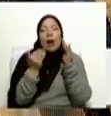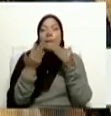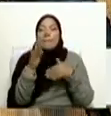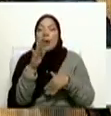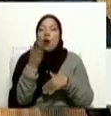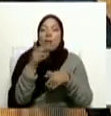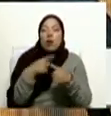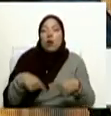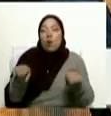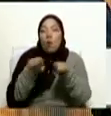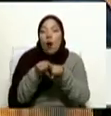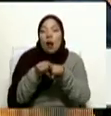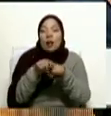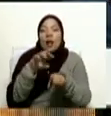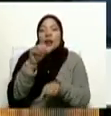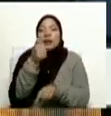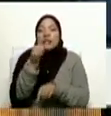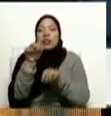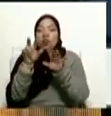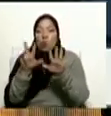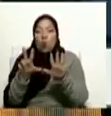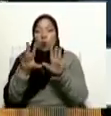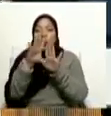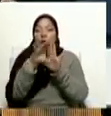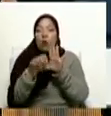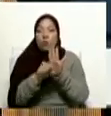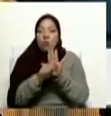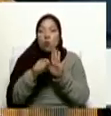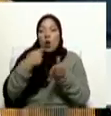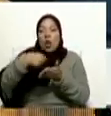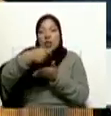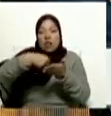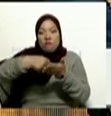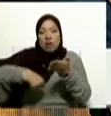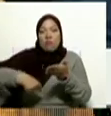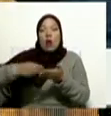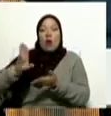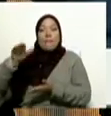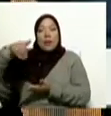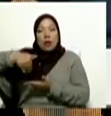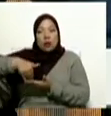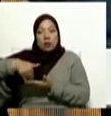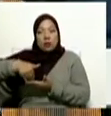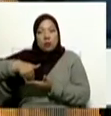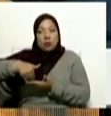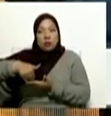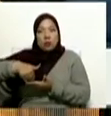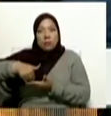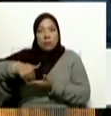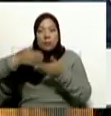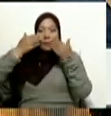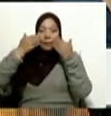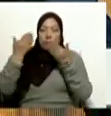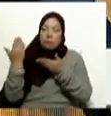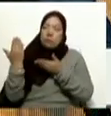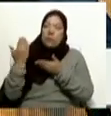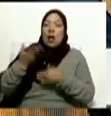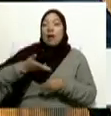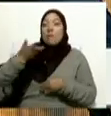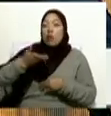18 artículos de la capitulación firmada en Maracaibo meses atrás vean esto qué